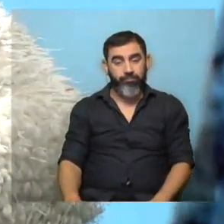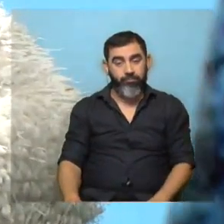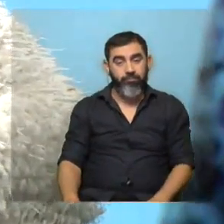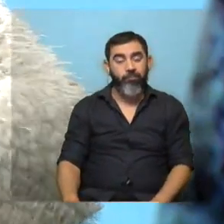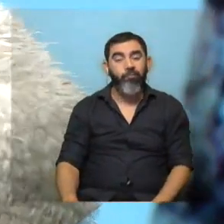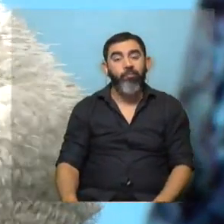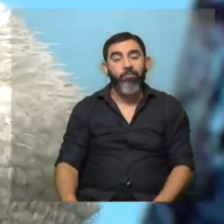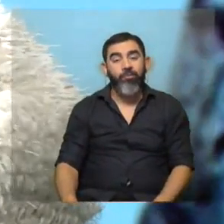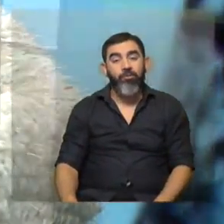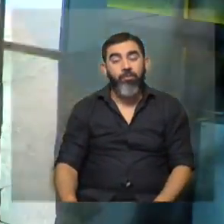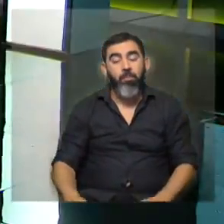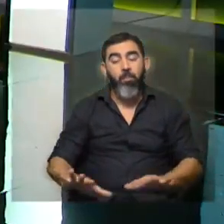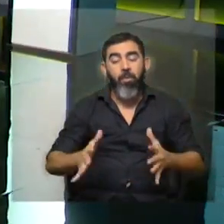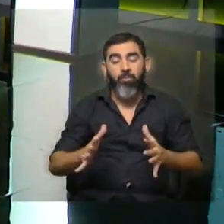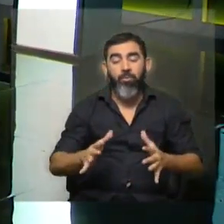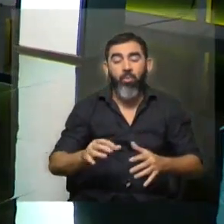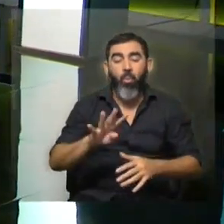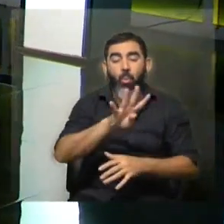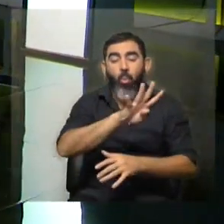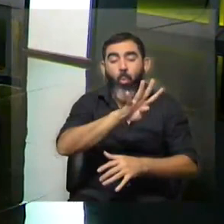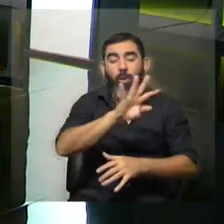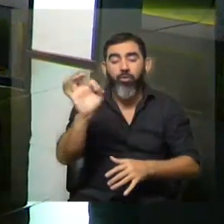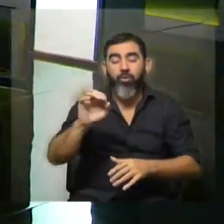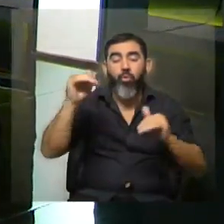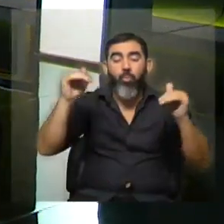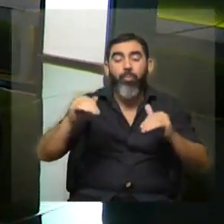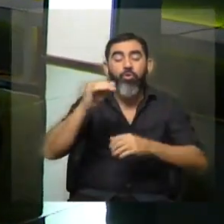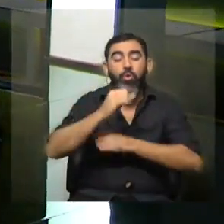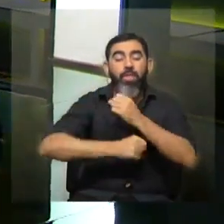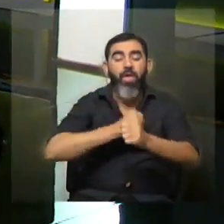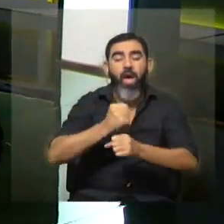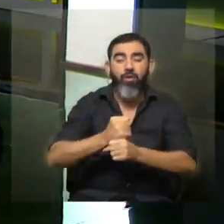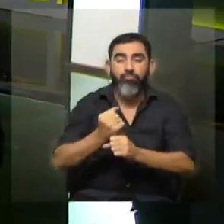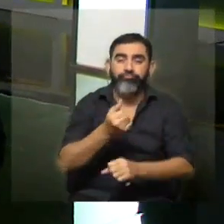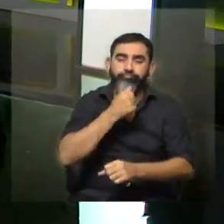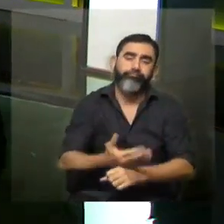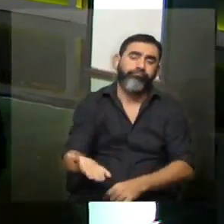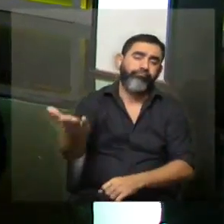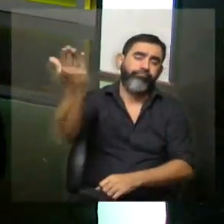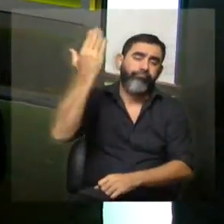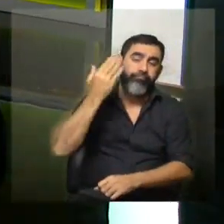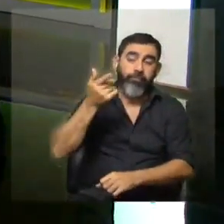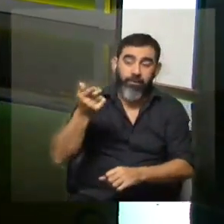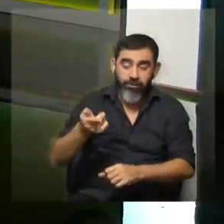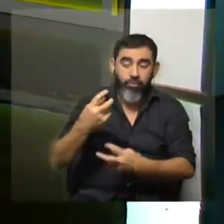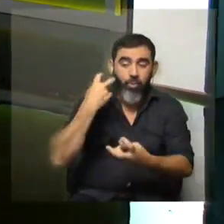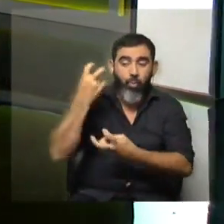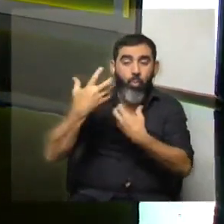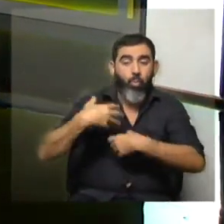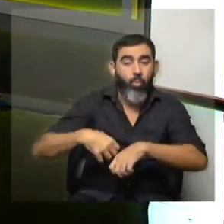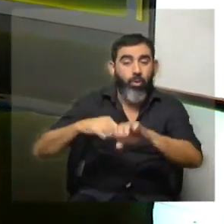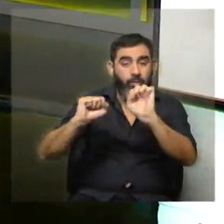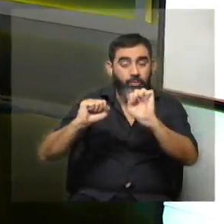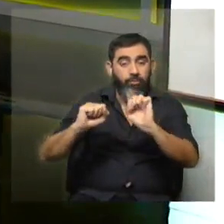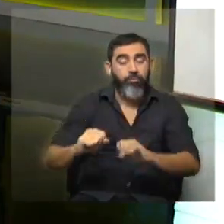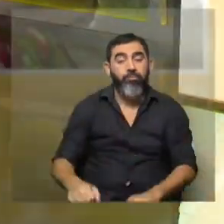devónica, que tiene más o menos alrededor de 400 millones de años. Eso es lo que nosotros con Pablo estamos tratando de descubrir.